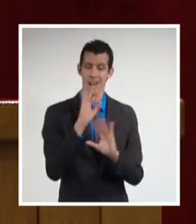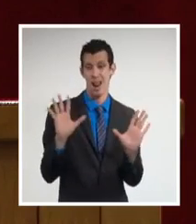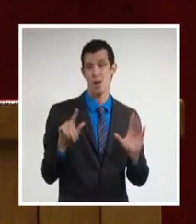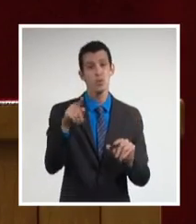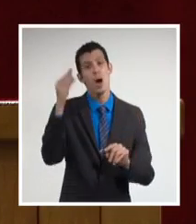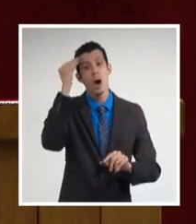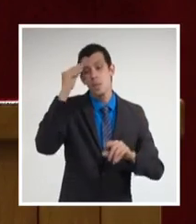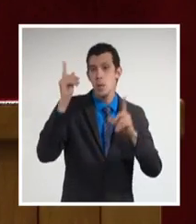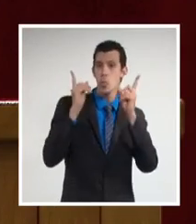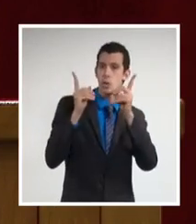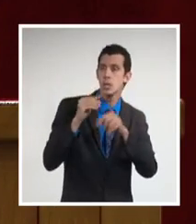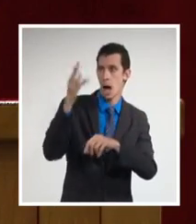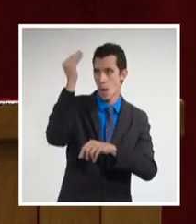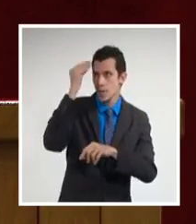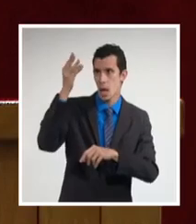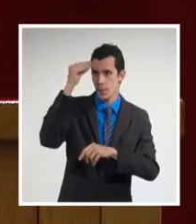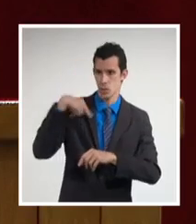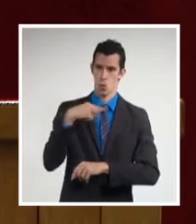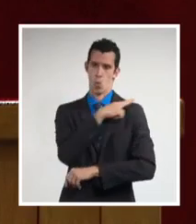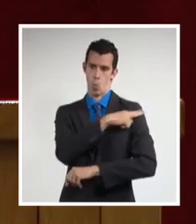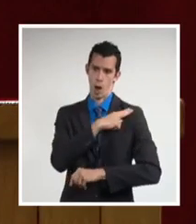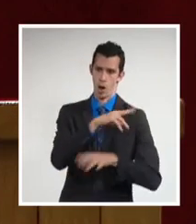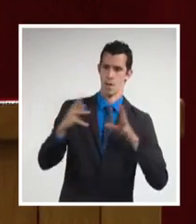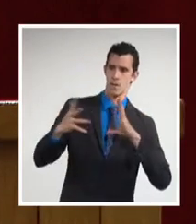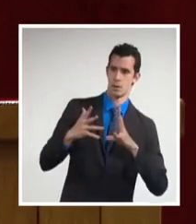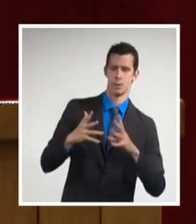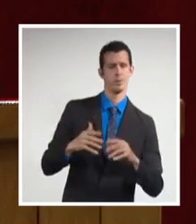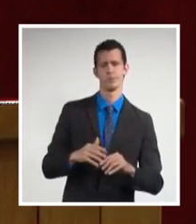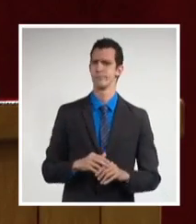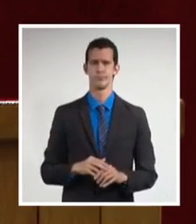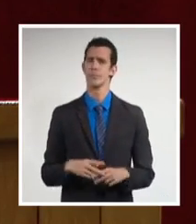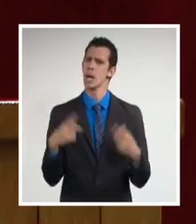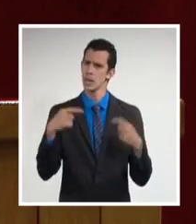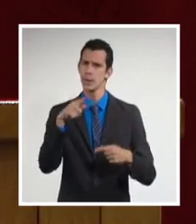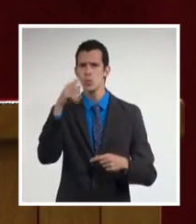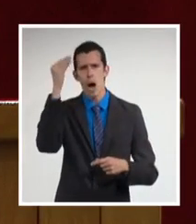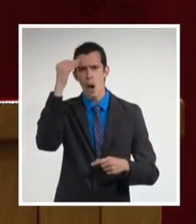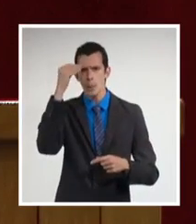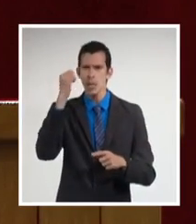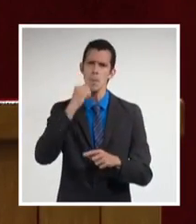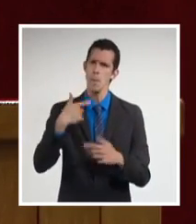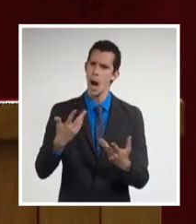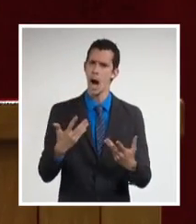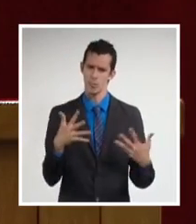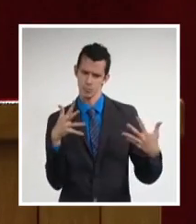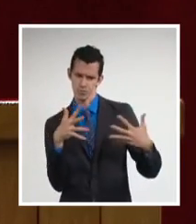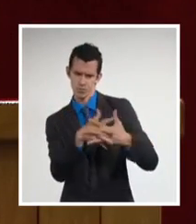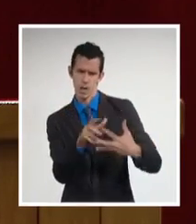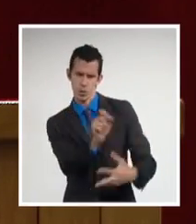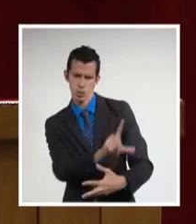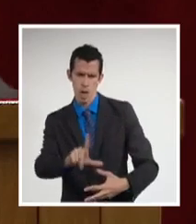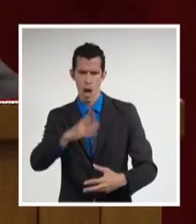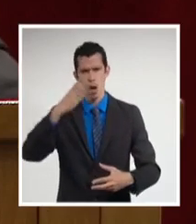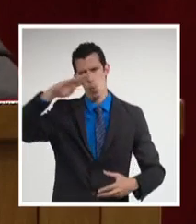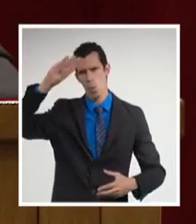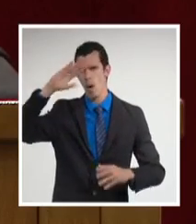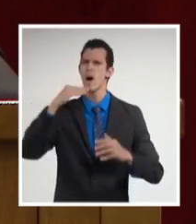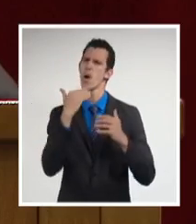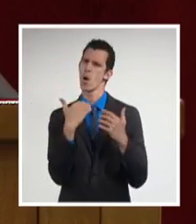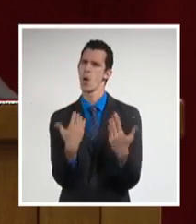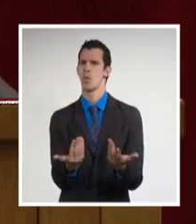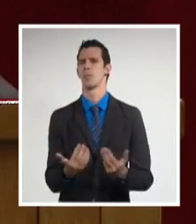escuela política, pero nos conecta de forma más directa con nuestra sociedad. En las próximas horas